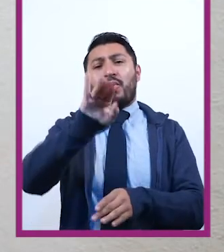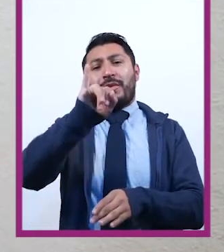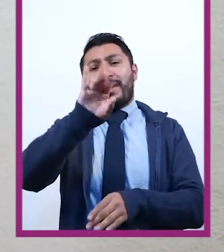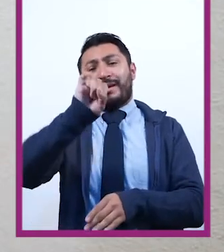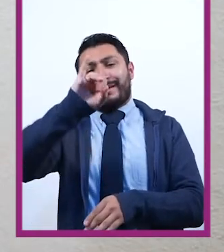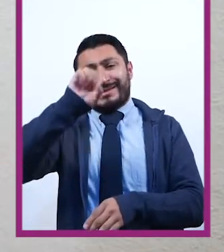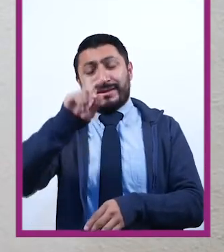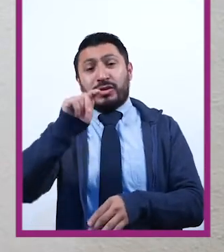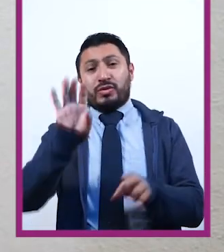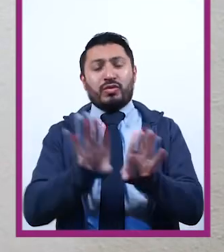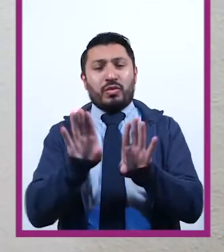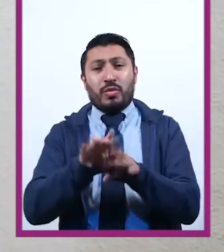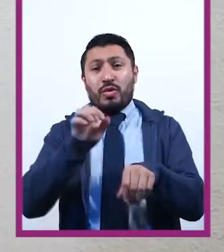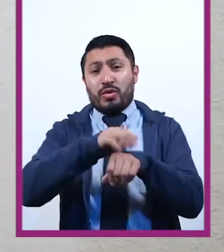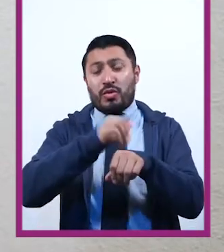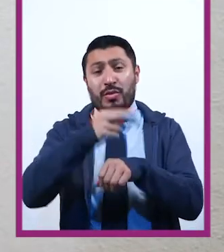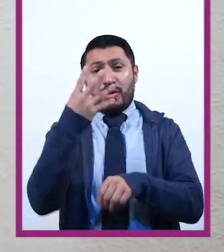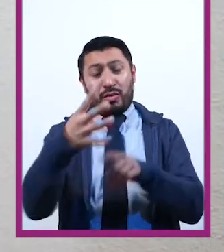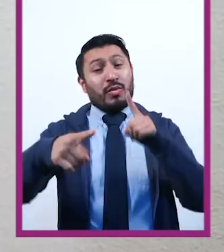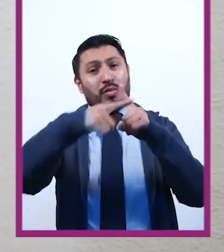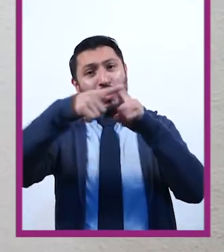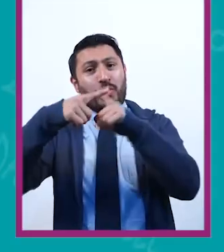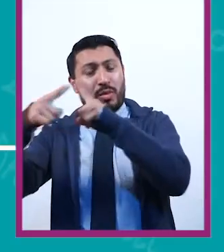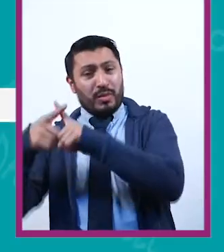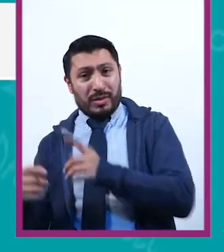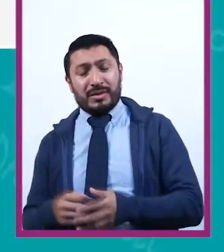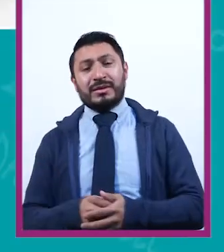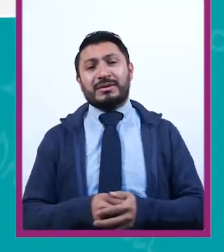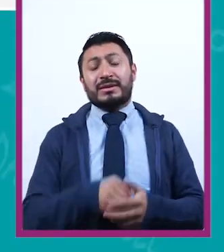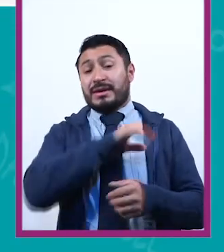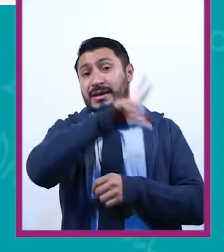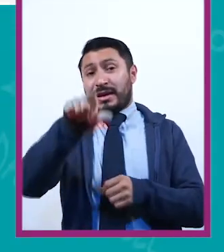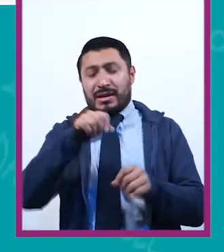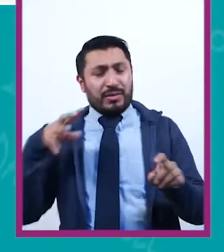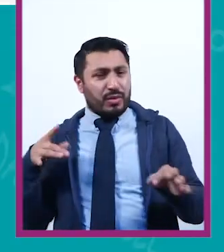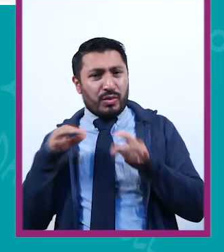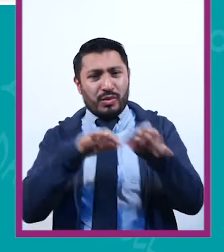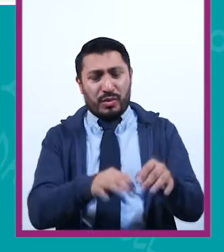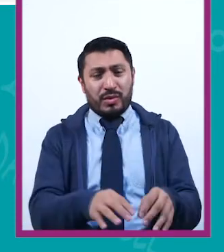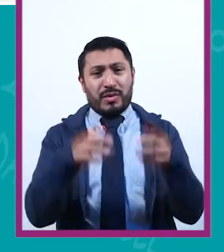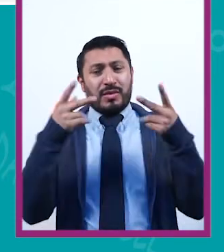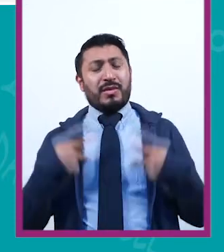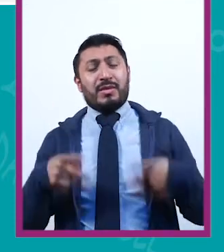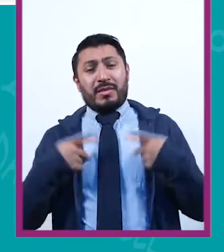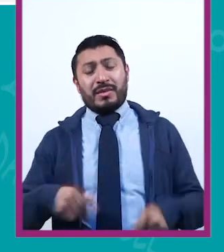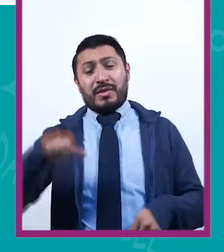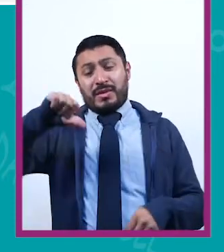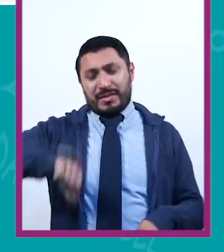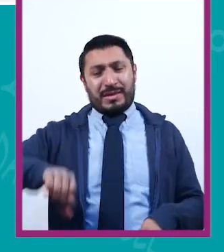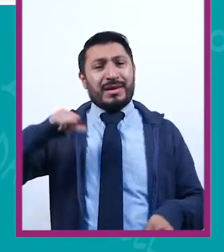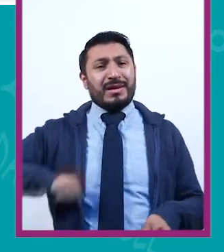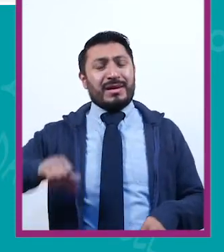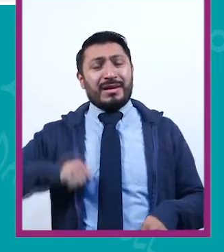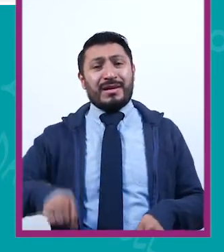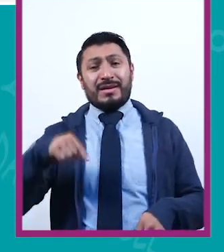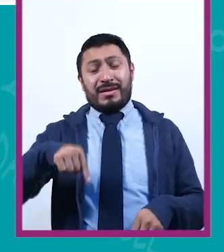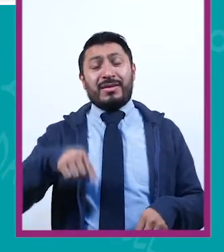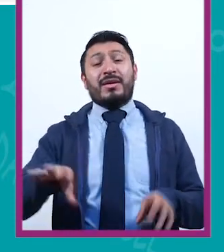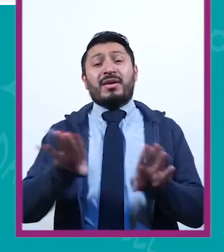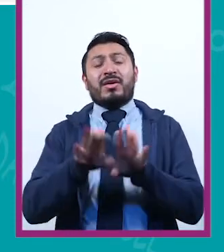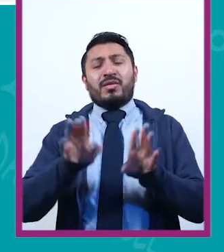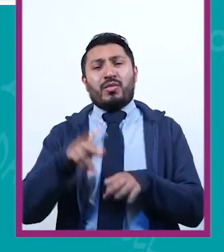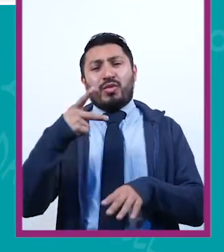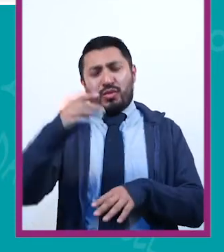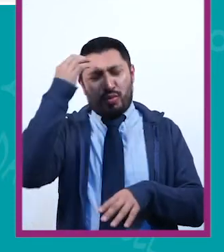cuya numeración es múltiplo de 4. Después de la conquista, los recintos del hombre mesoamericano, dedicados